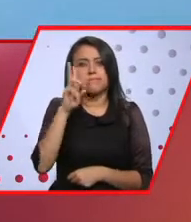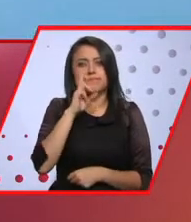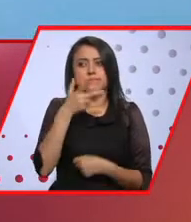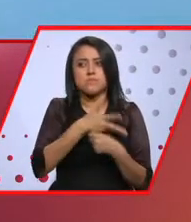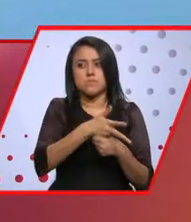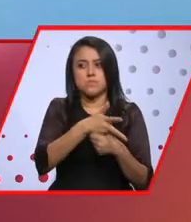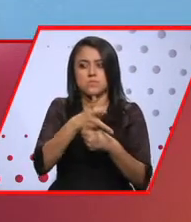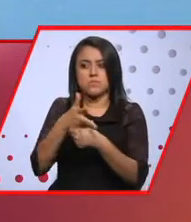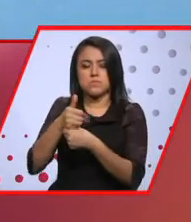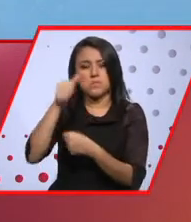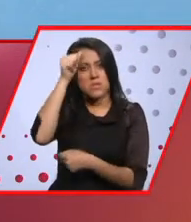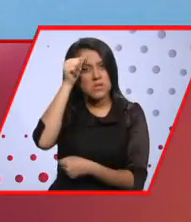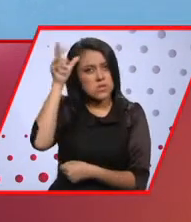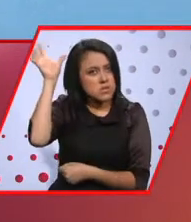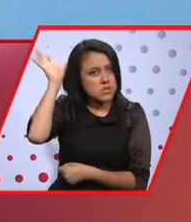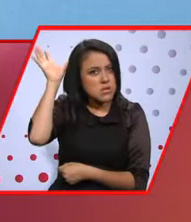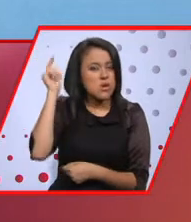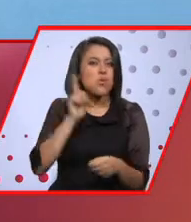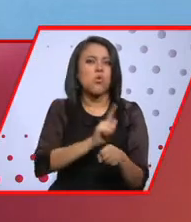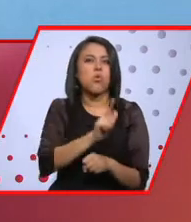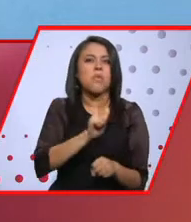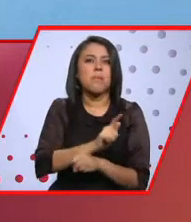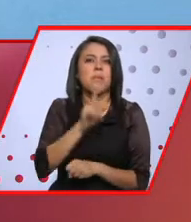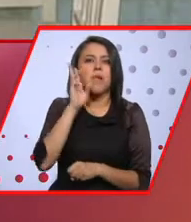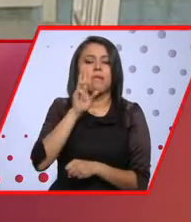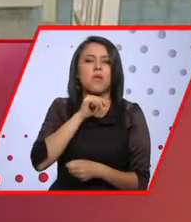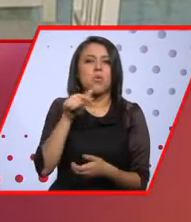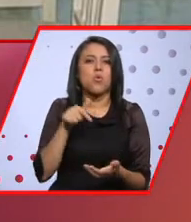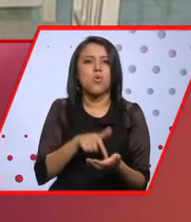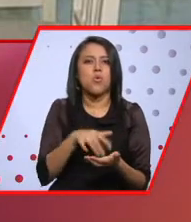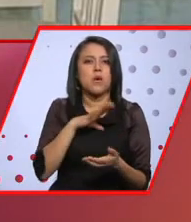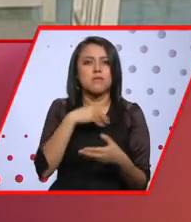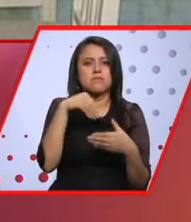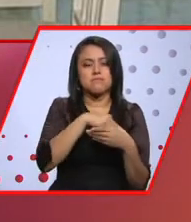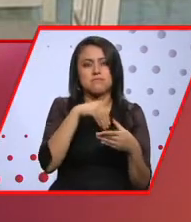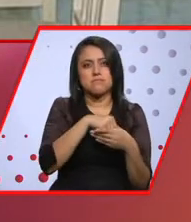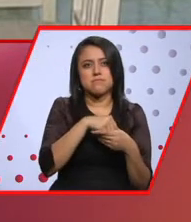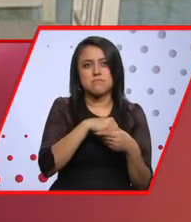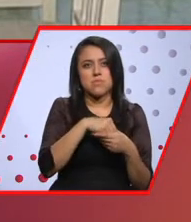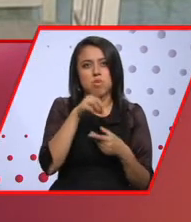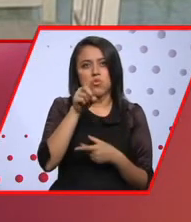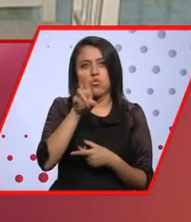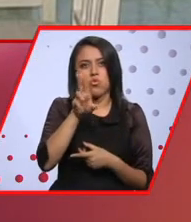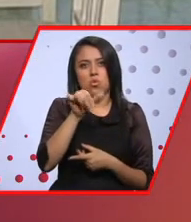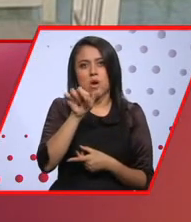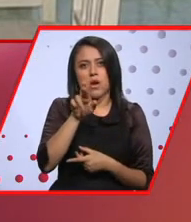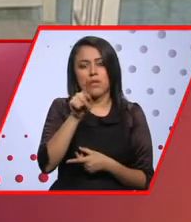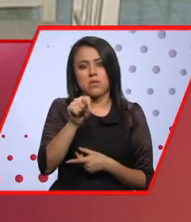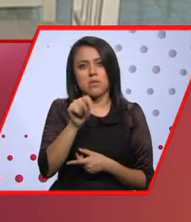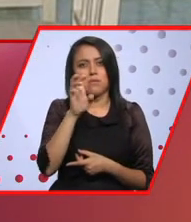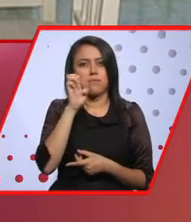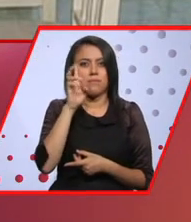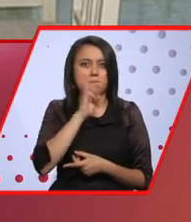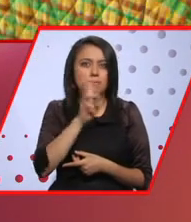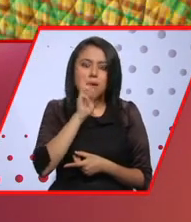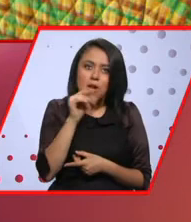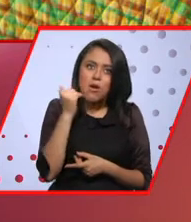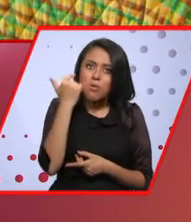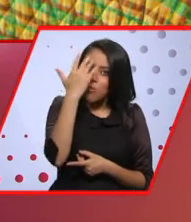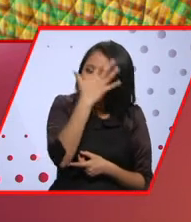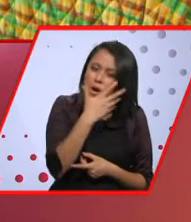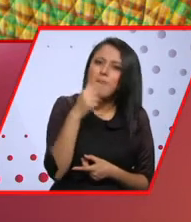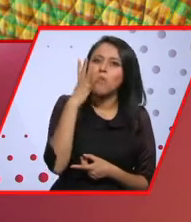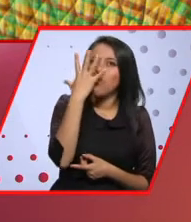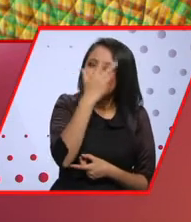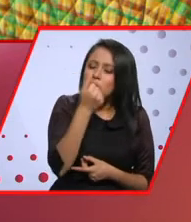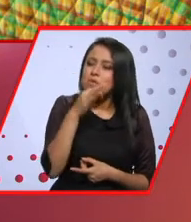Azteca, Guatemala, el lugar donde estaba escondiéndose el señor Duarte. Mire, qué lindo, qué hermoso lugar, para